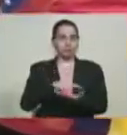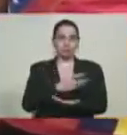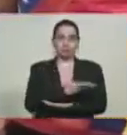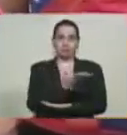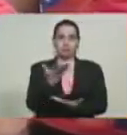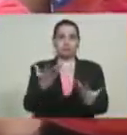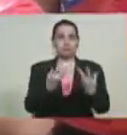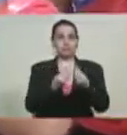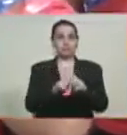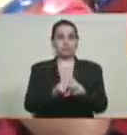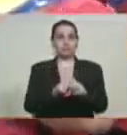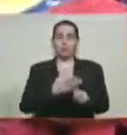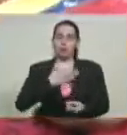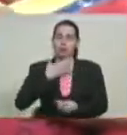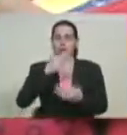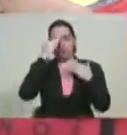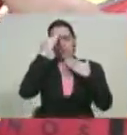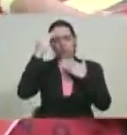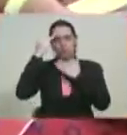para poder saludarlas,